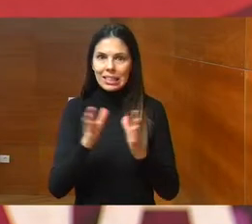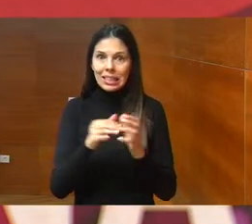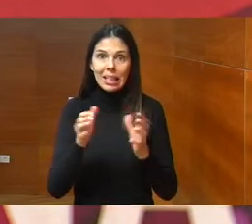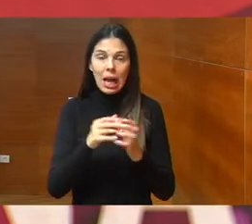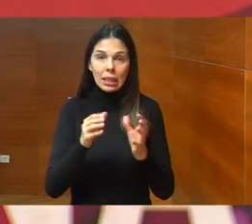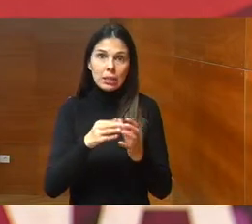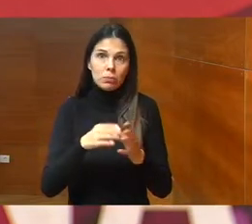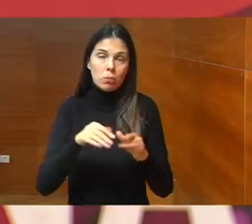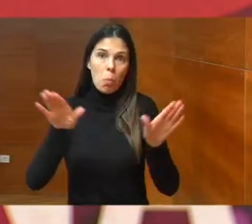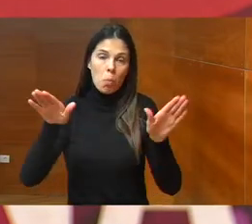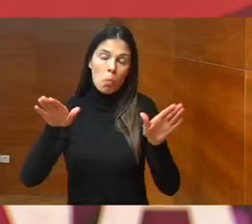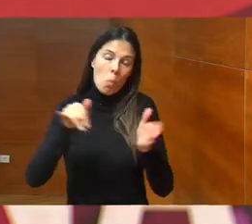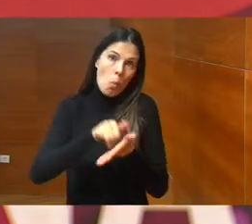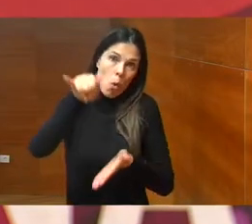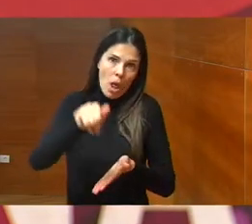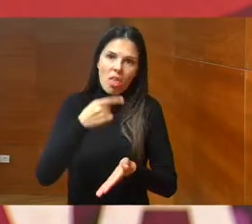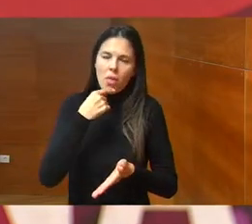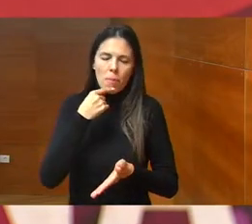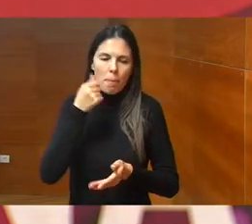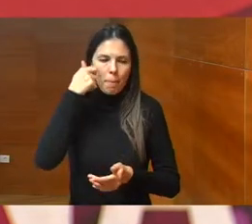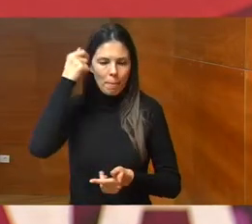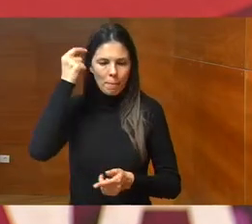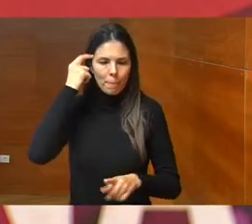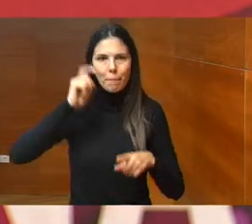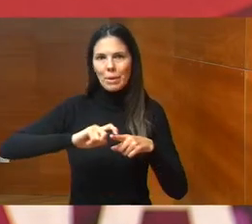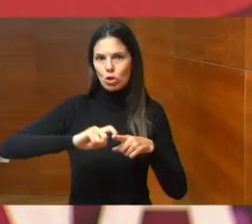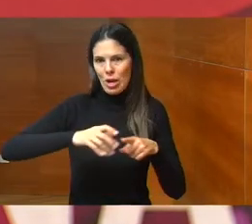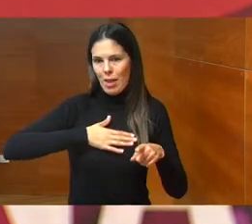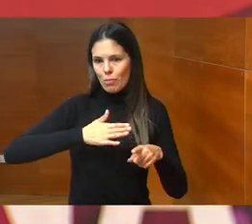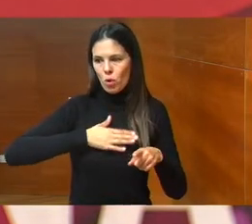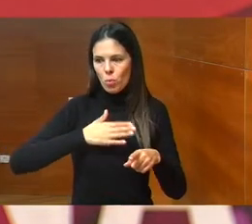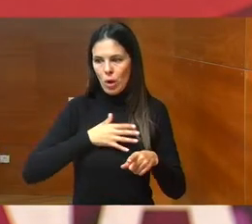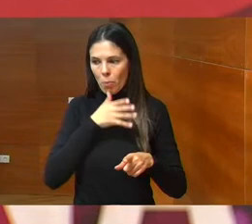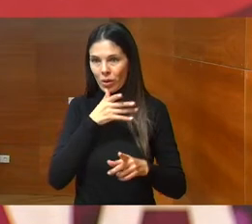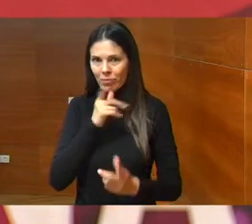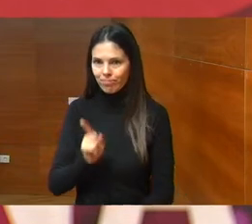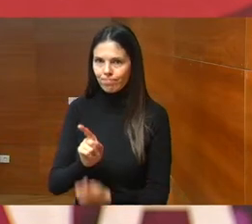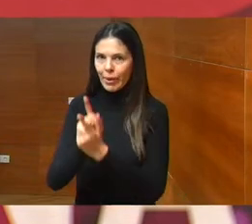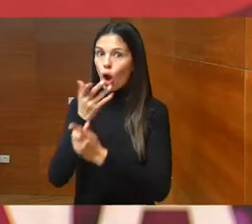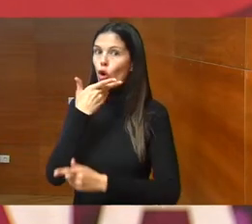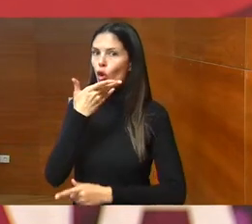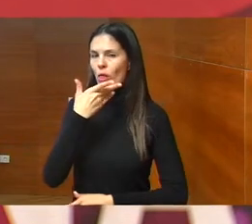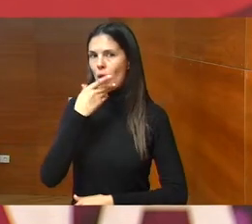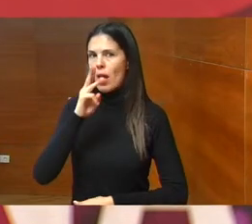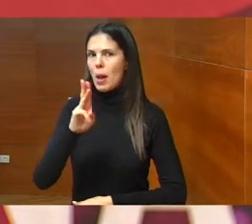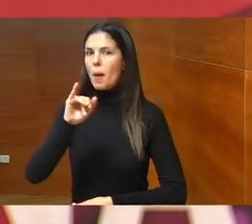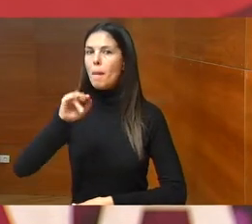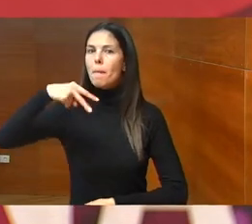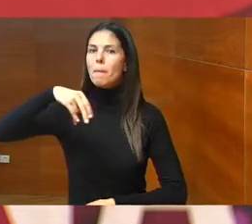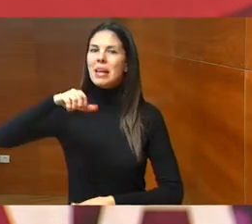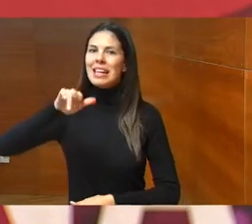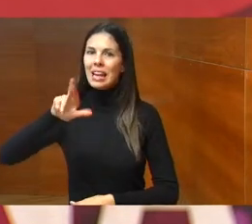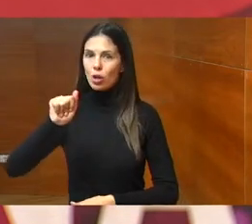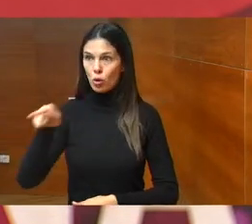propia personalidad de conñecera piñeiro piñeiro después de esta demostración